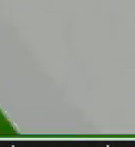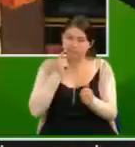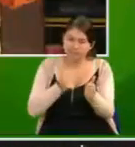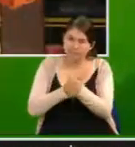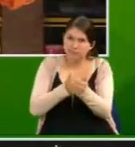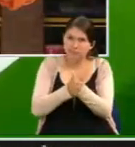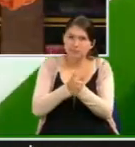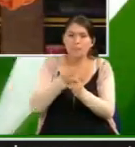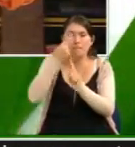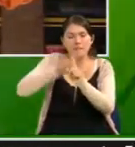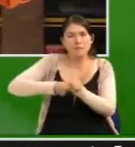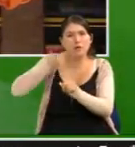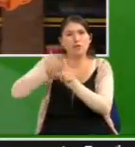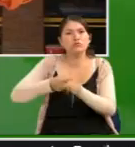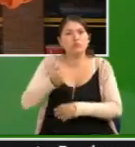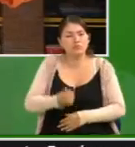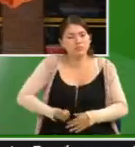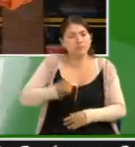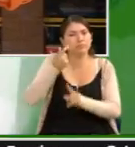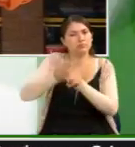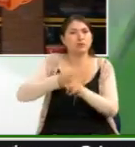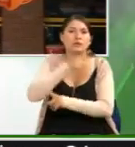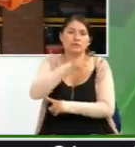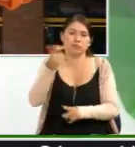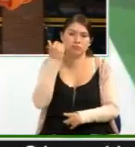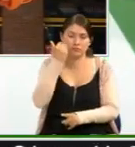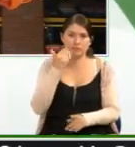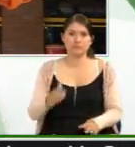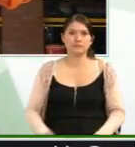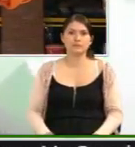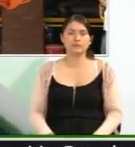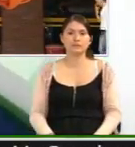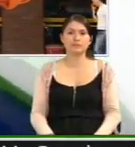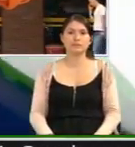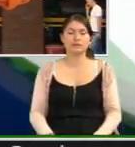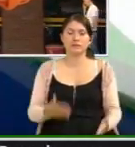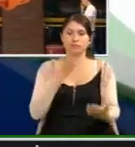seguimiento mensual, una ecografía mensual a estas pacientes. Muy buenas tardes.